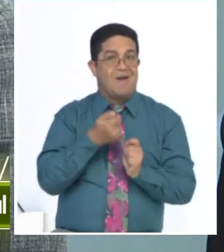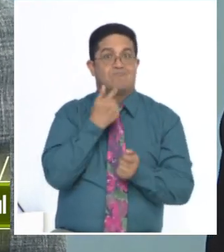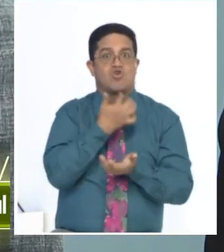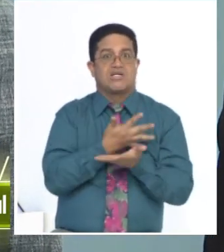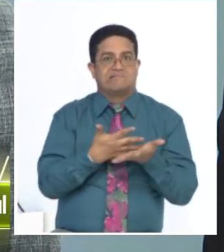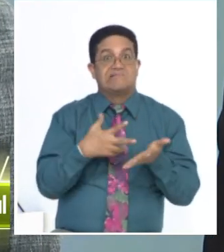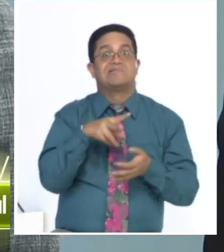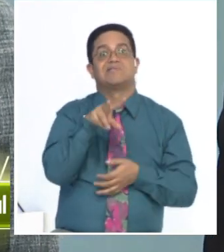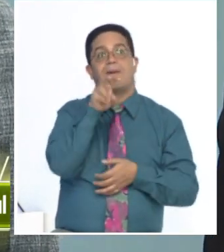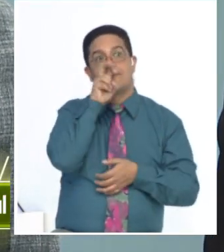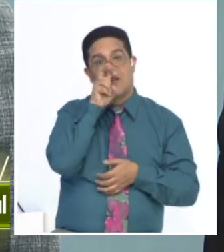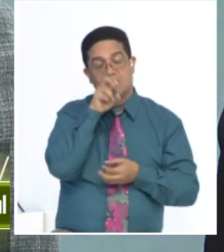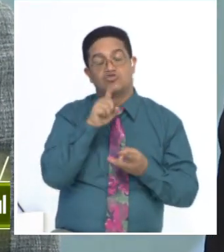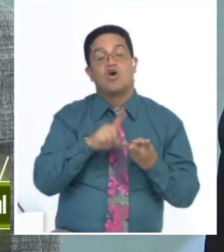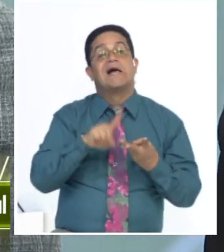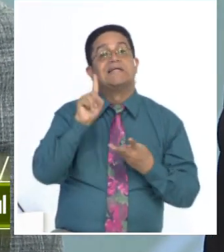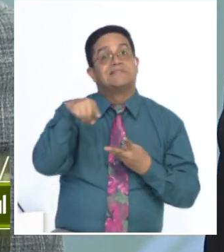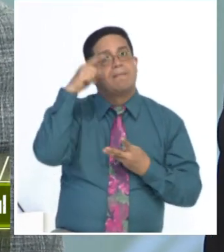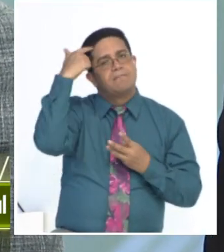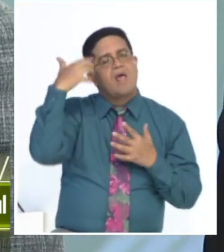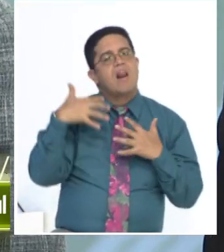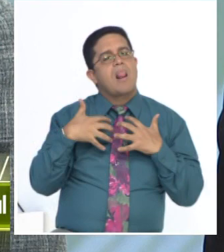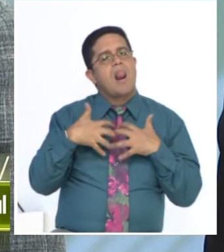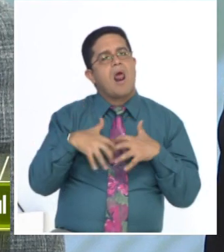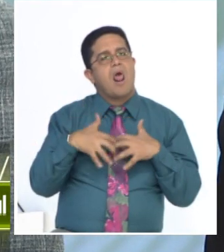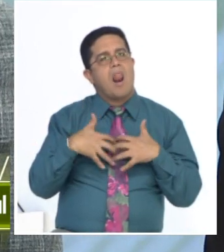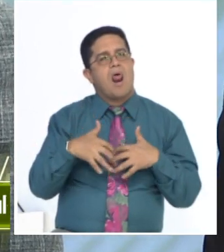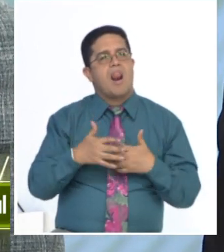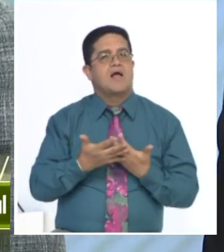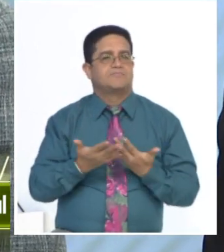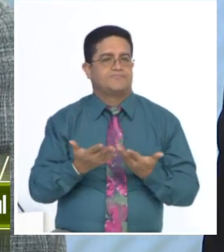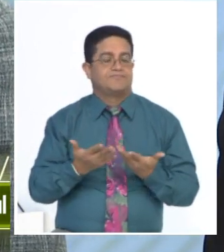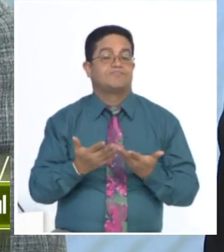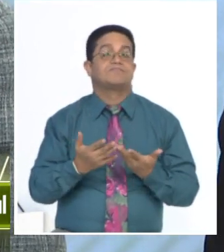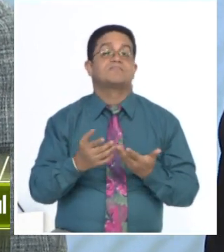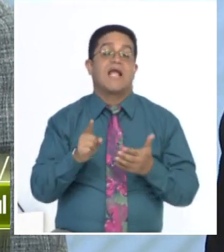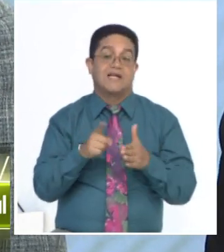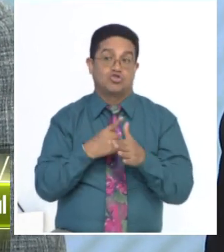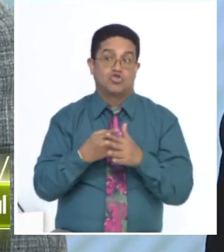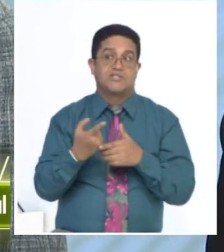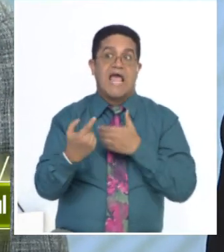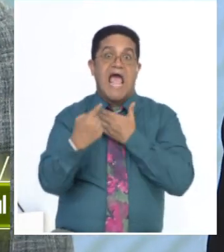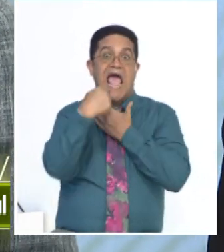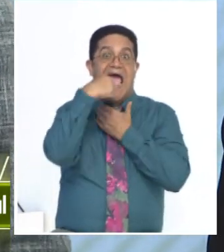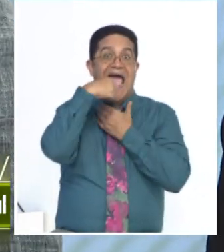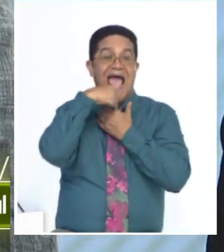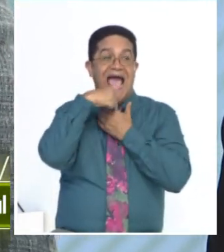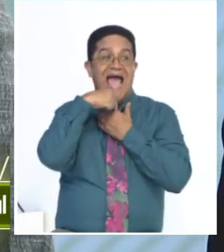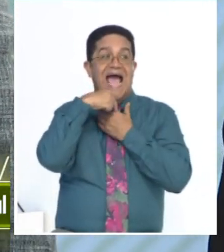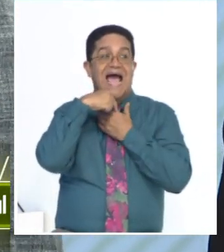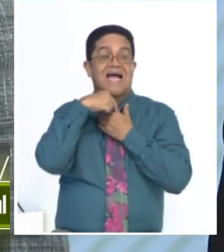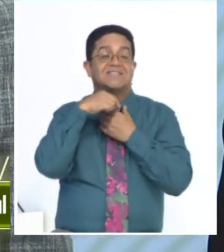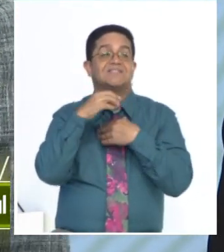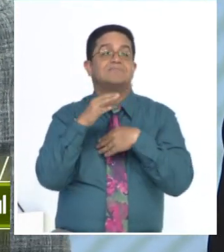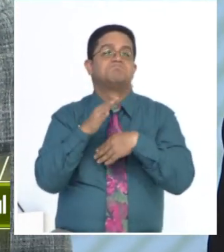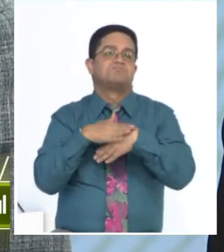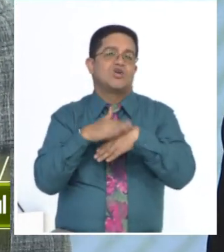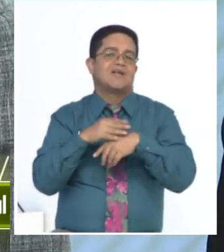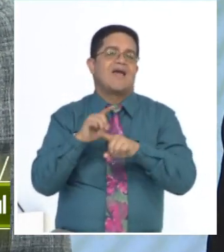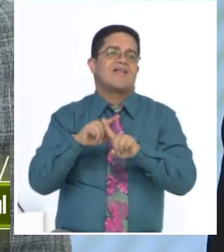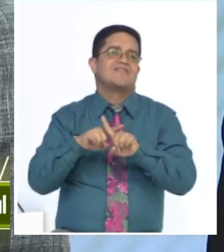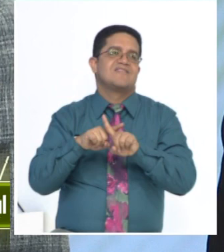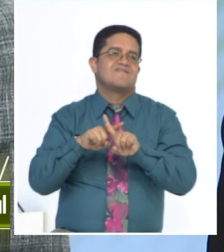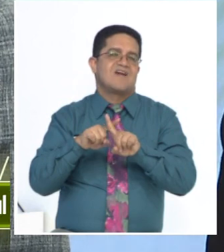respiratorios, cambios neurológicos con el uso de los fármacos endovenosos. Y la ventilación mecánica por las diferencias de presiones, que es totalmente lo contrario a la respiración